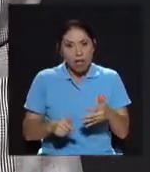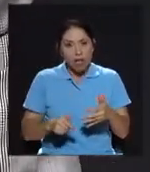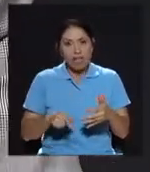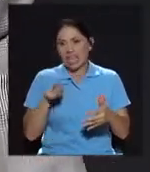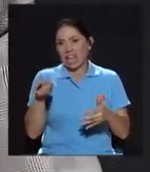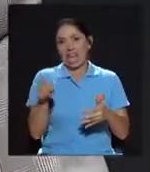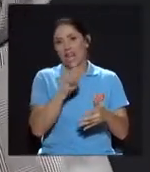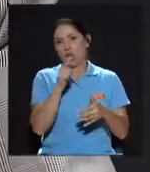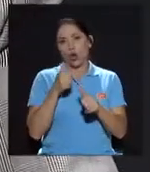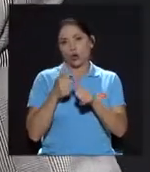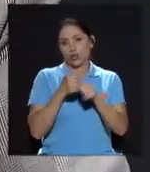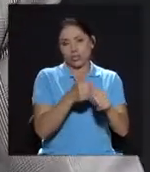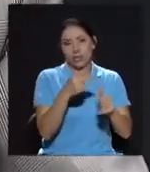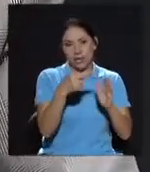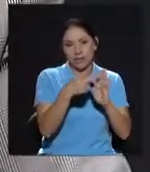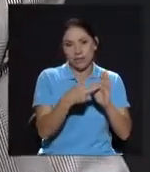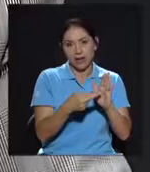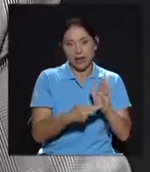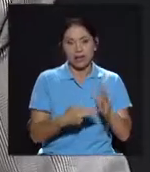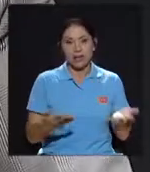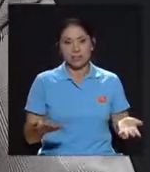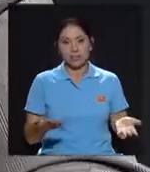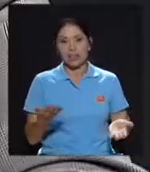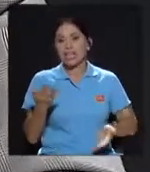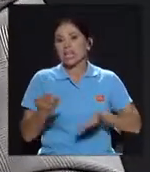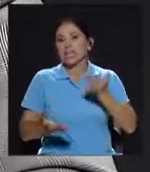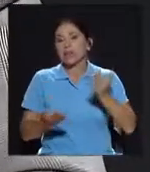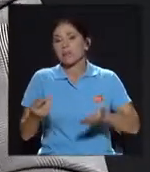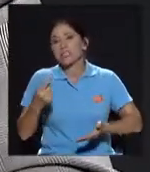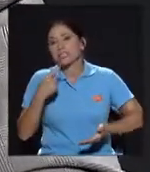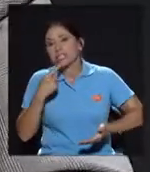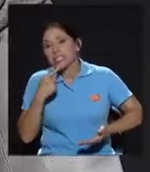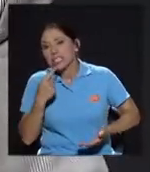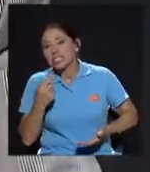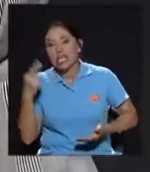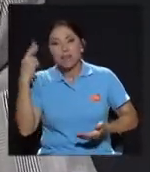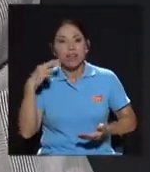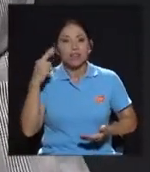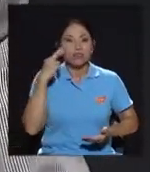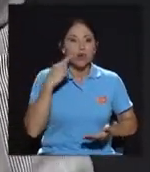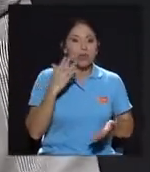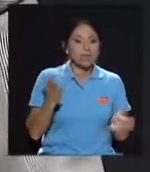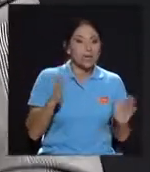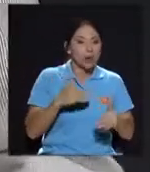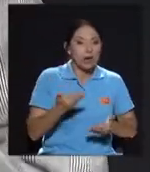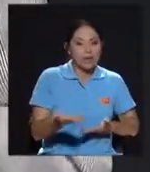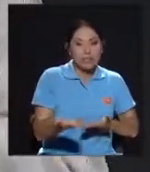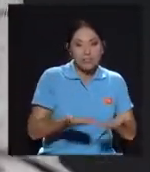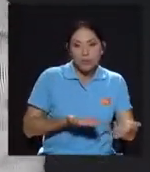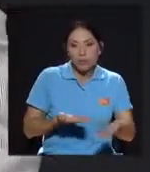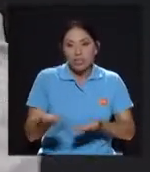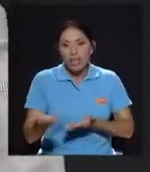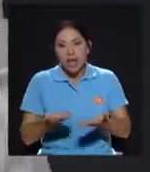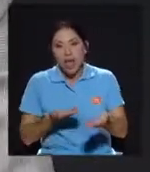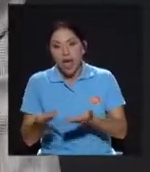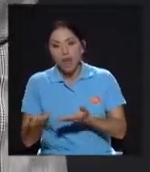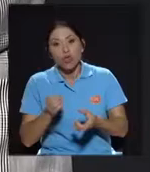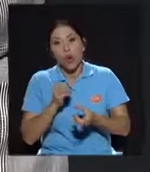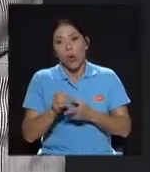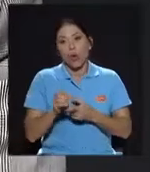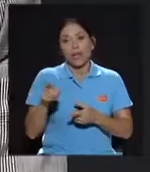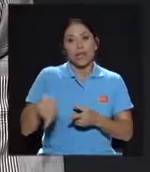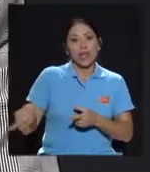regla y aduce razones de reciprocidad o medidas retorcidas por las cuales está tomando acciones